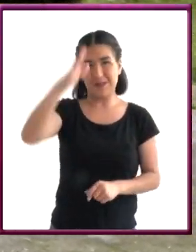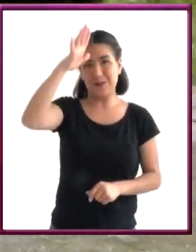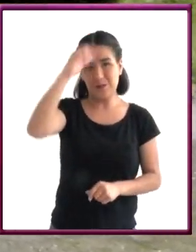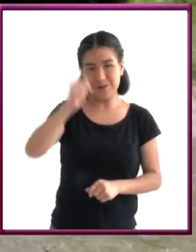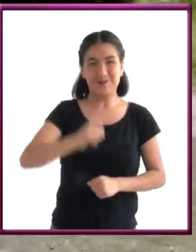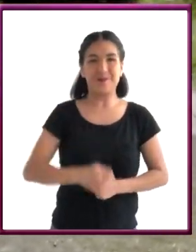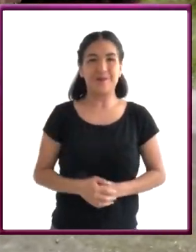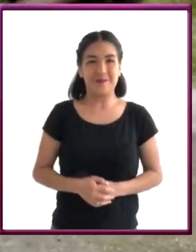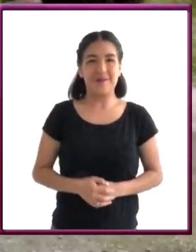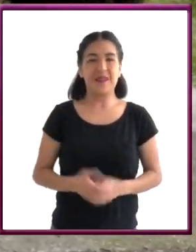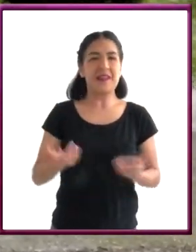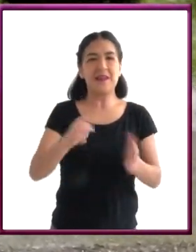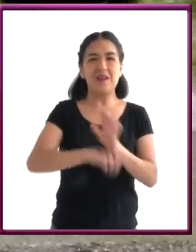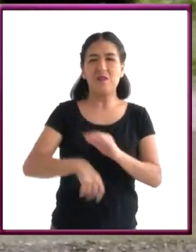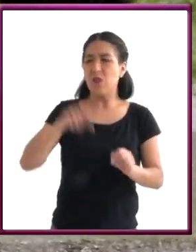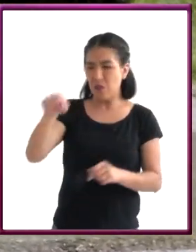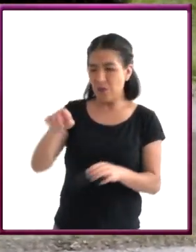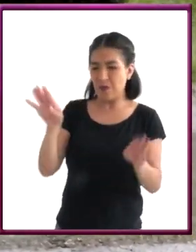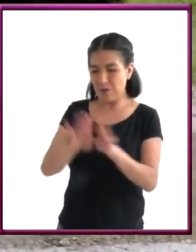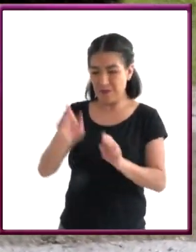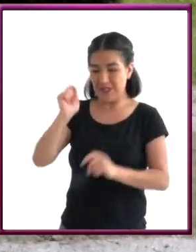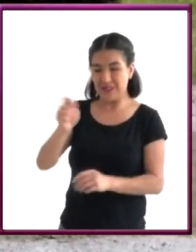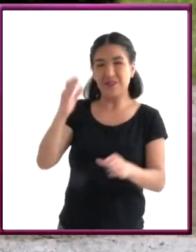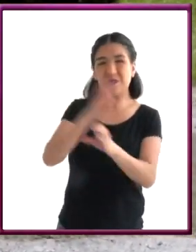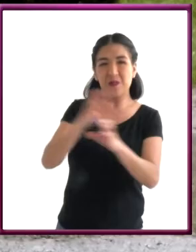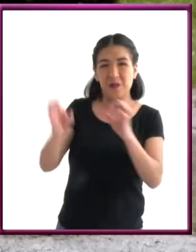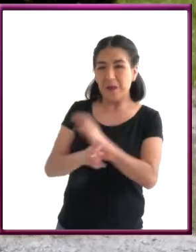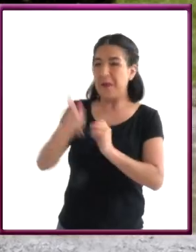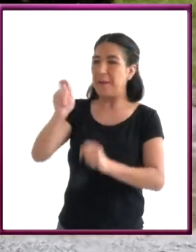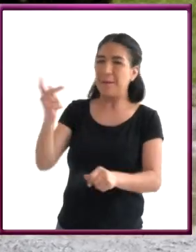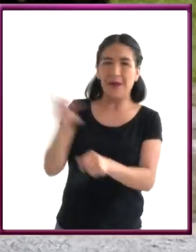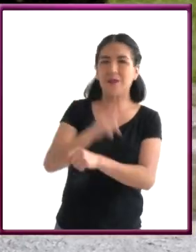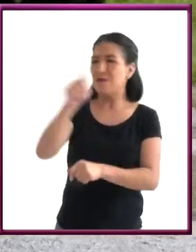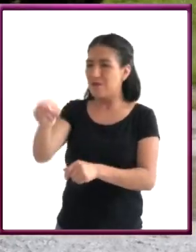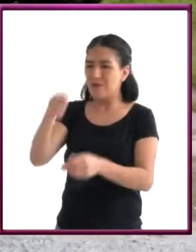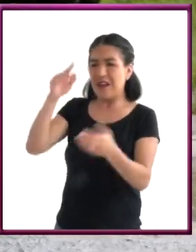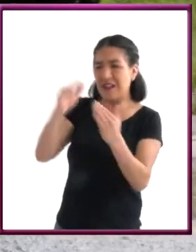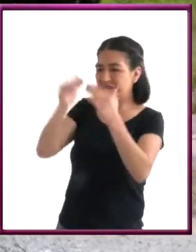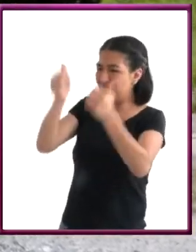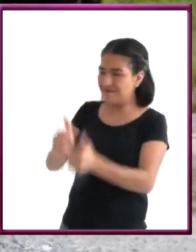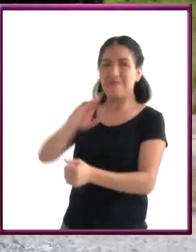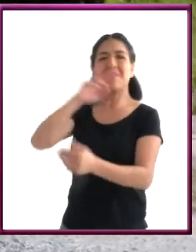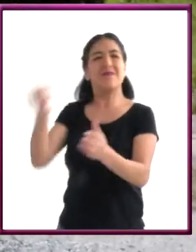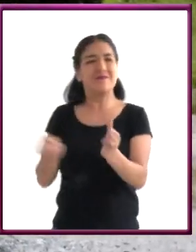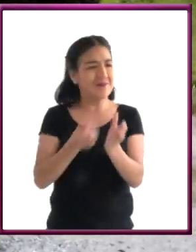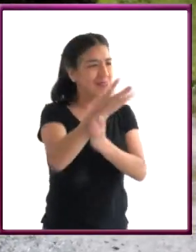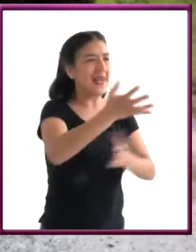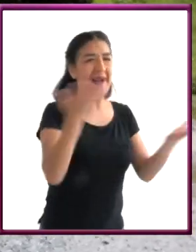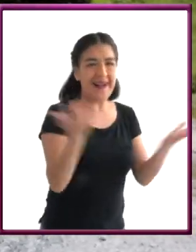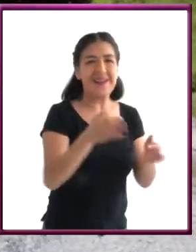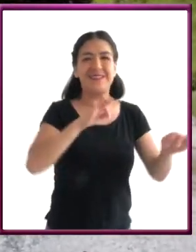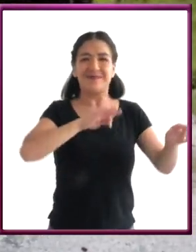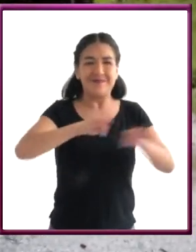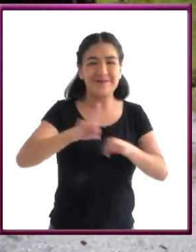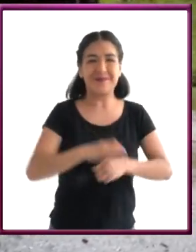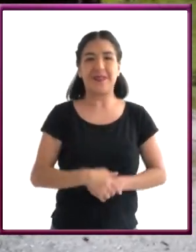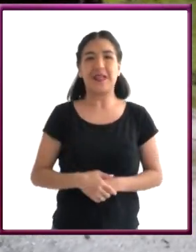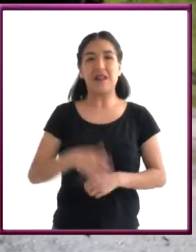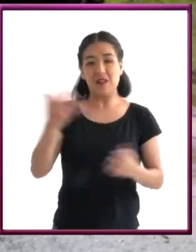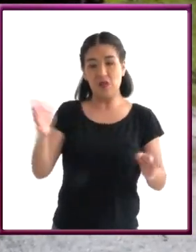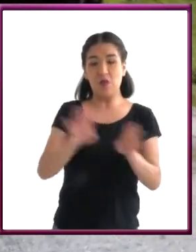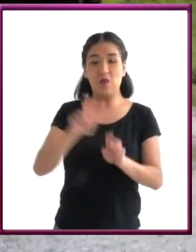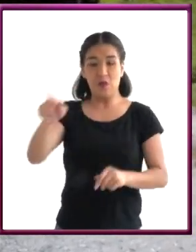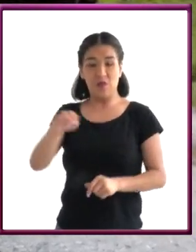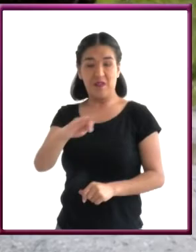ejemplo, deja de desear que las cosas sucedan y mejor sal y haz que sucedan. O, la ofensa es un